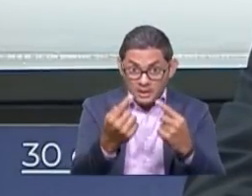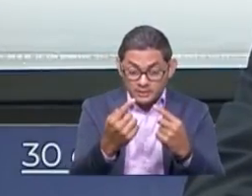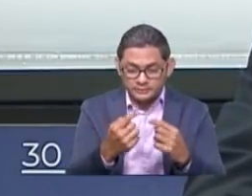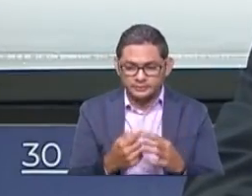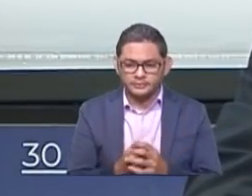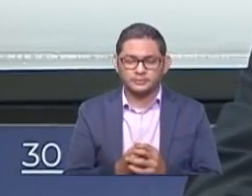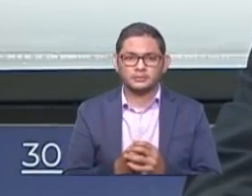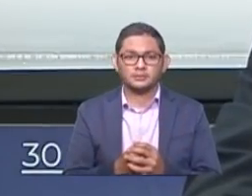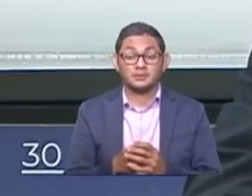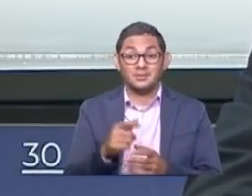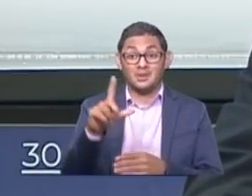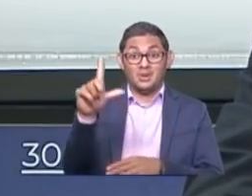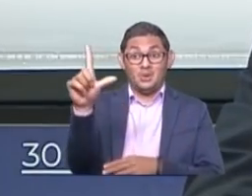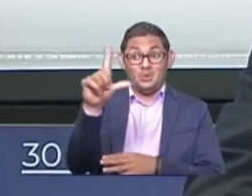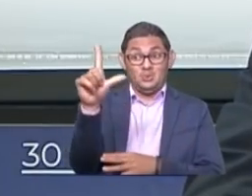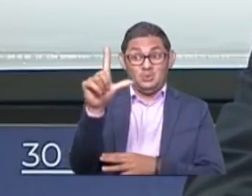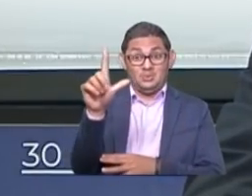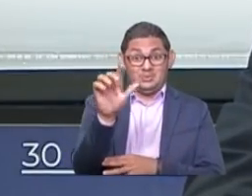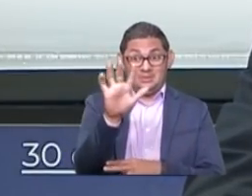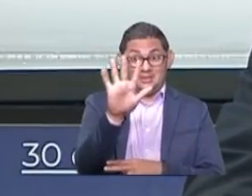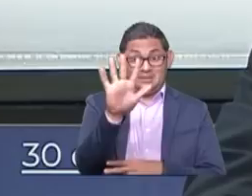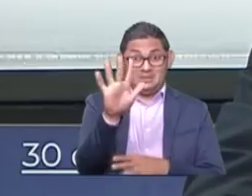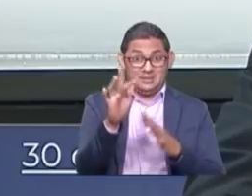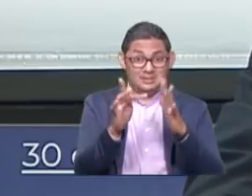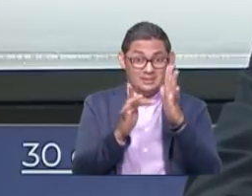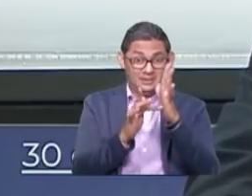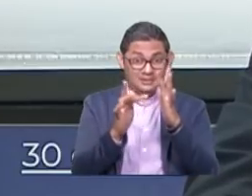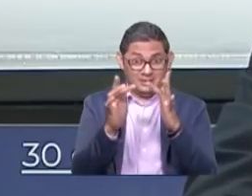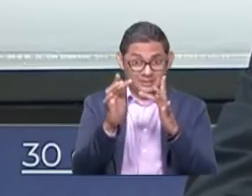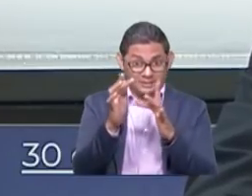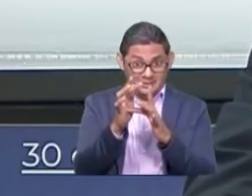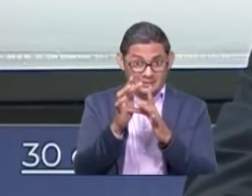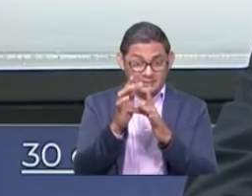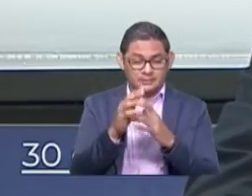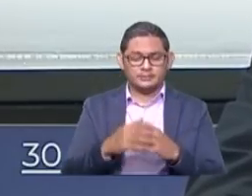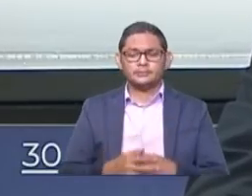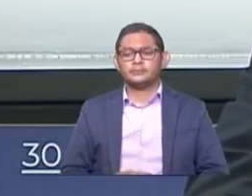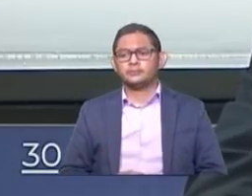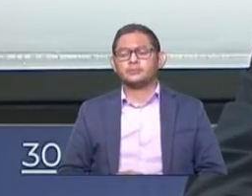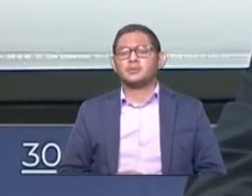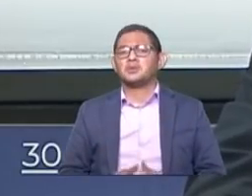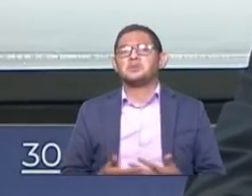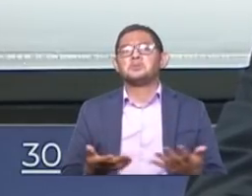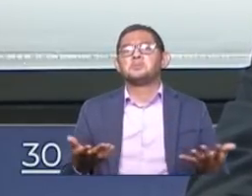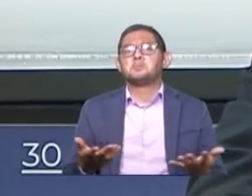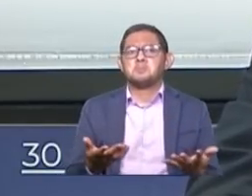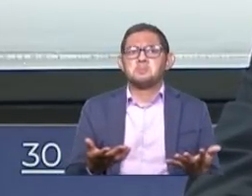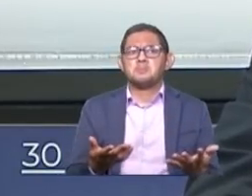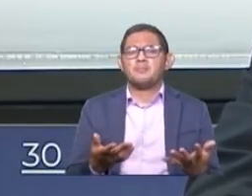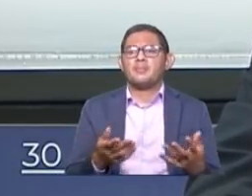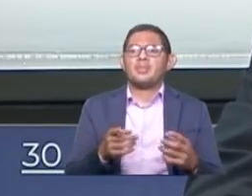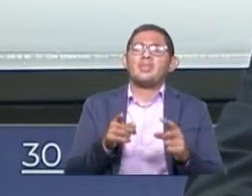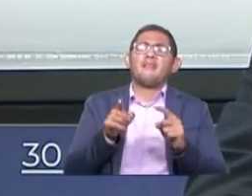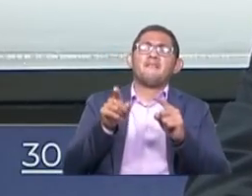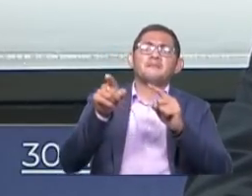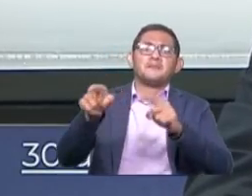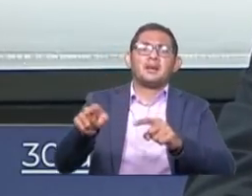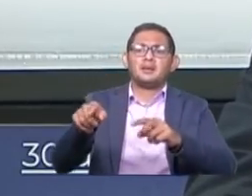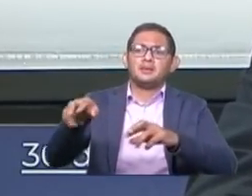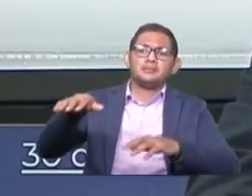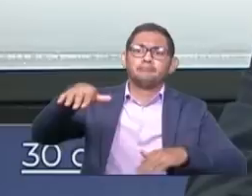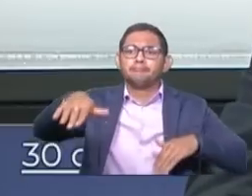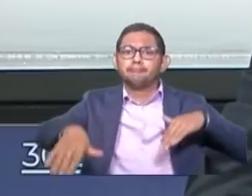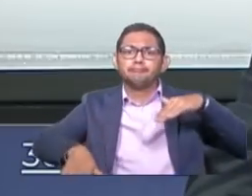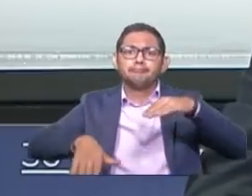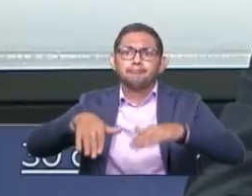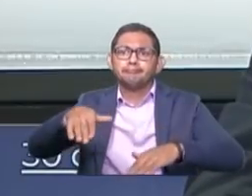también que a partir del lunes 5 de abril, el horario para asistir a ríos,